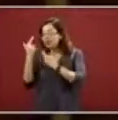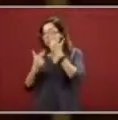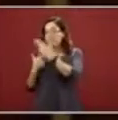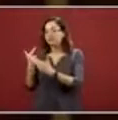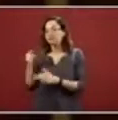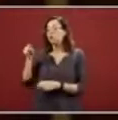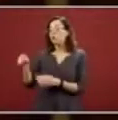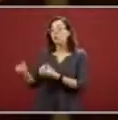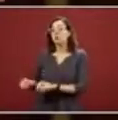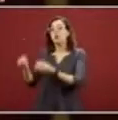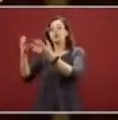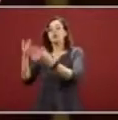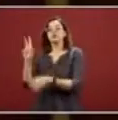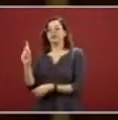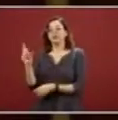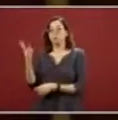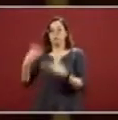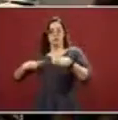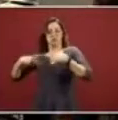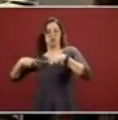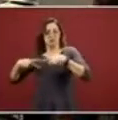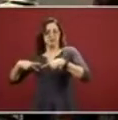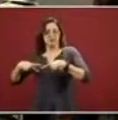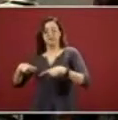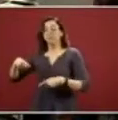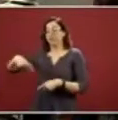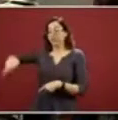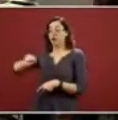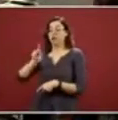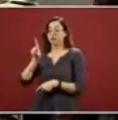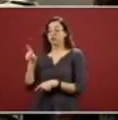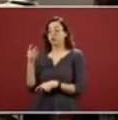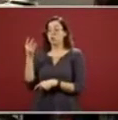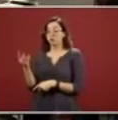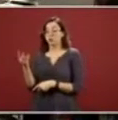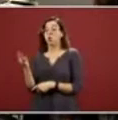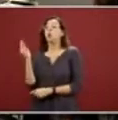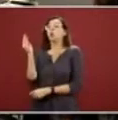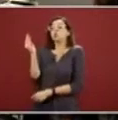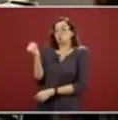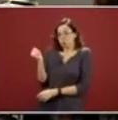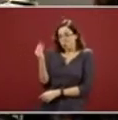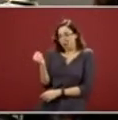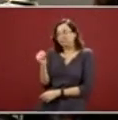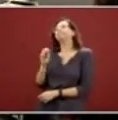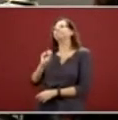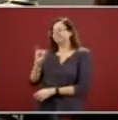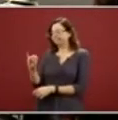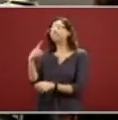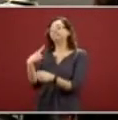representan 34 contactos. De esos 34 contactos, 9 fueron positivos